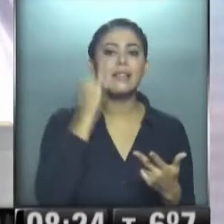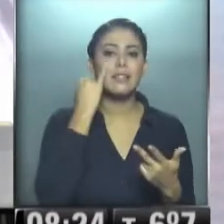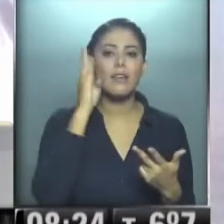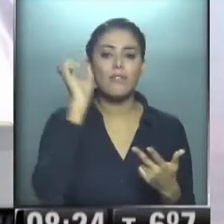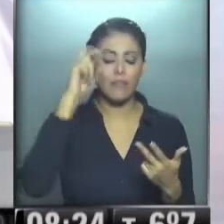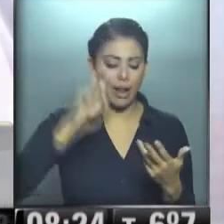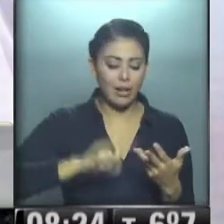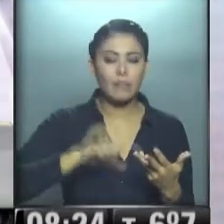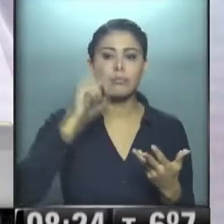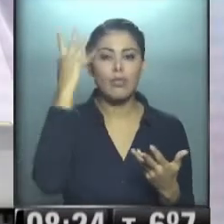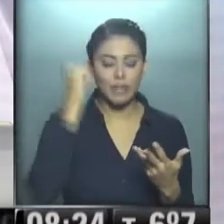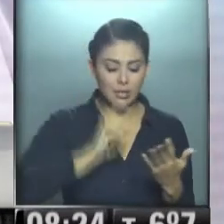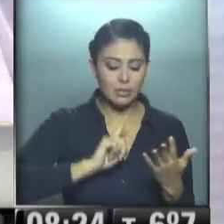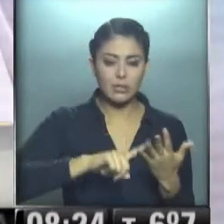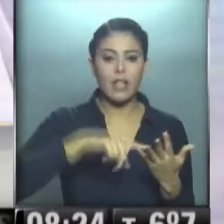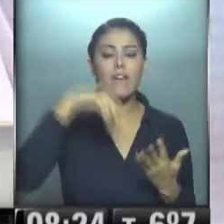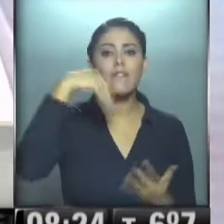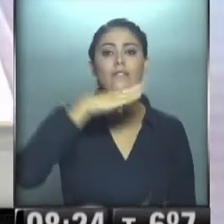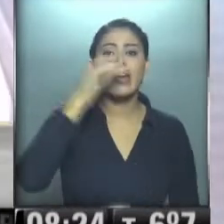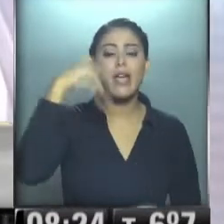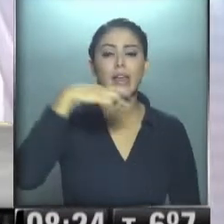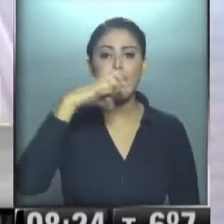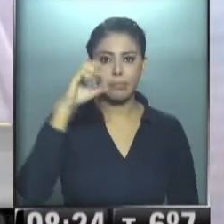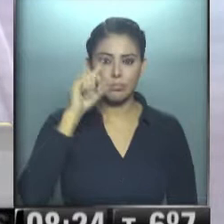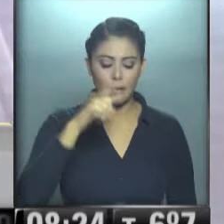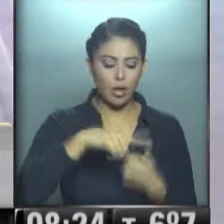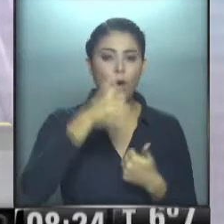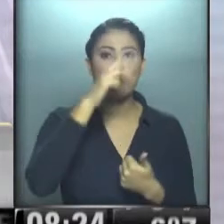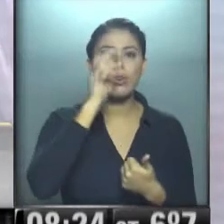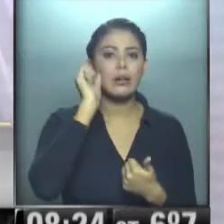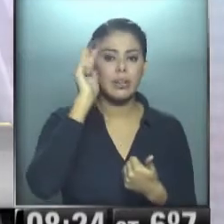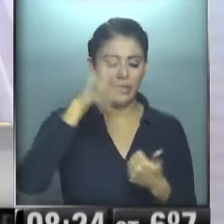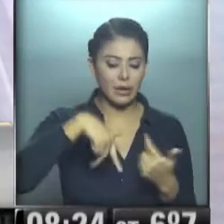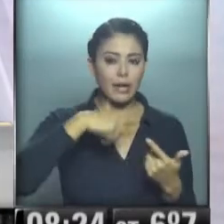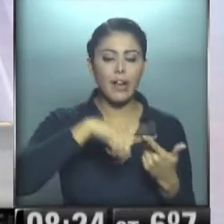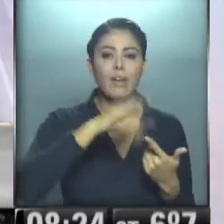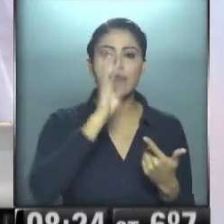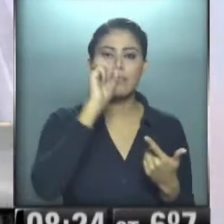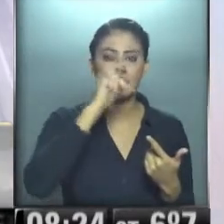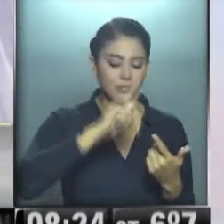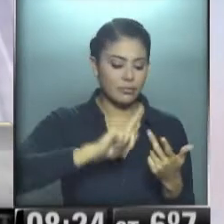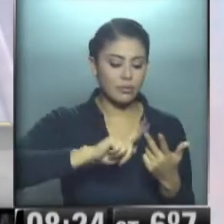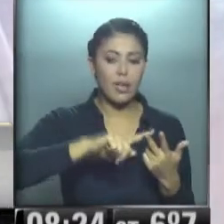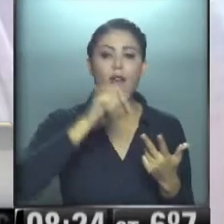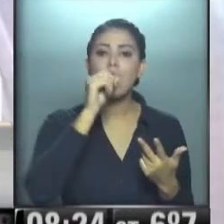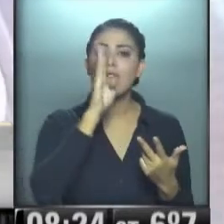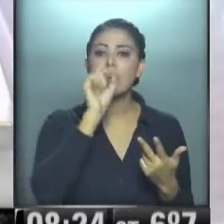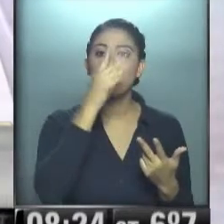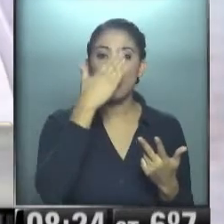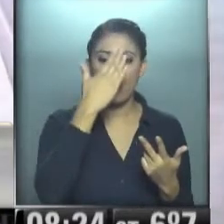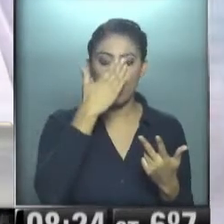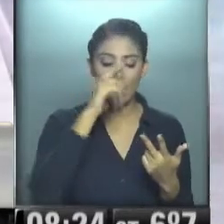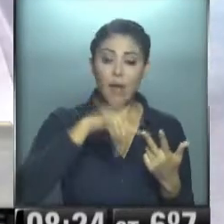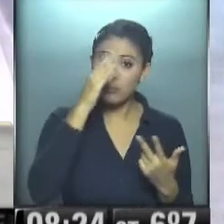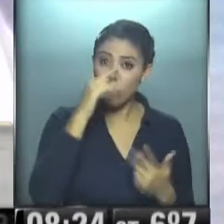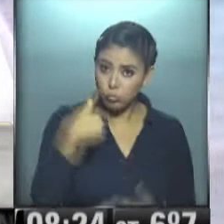francés el bnp paribas hippie morgan chase bank y el banco de córdoba el banco de córdoba sumo